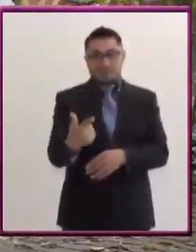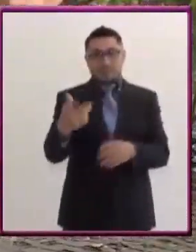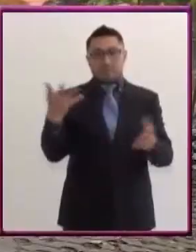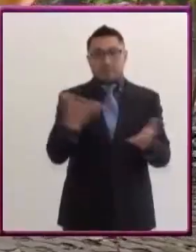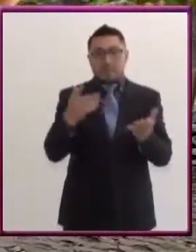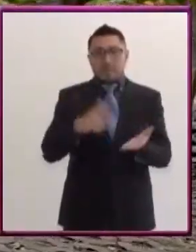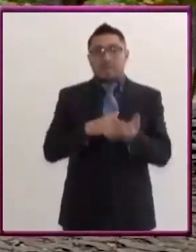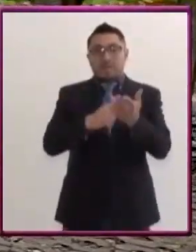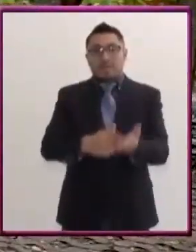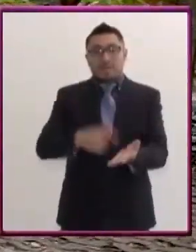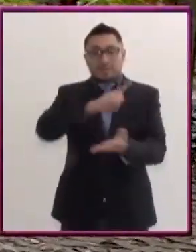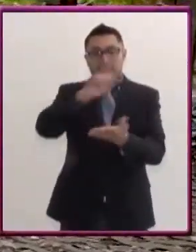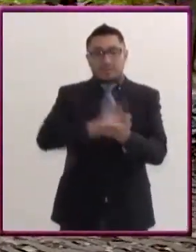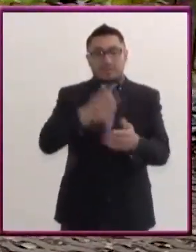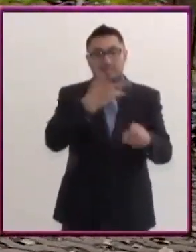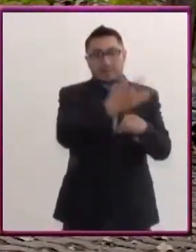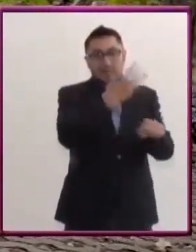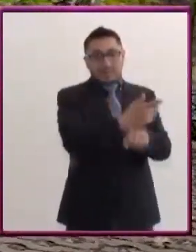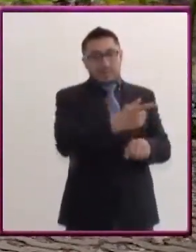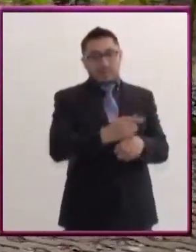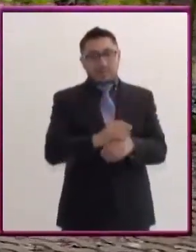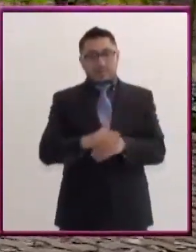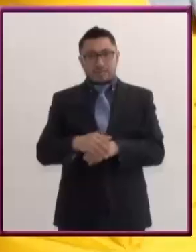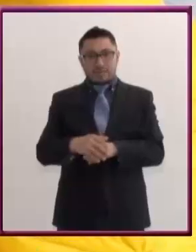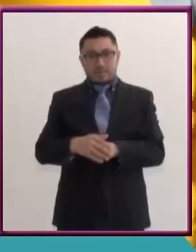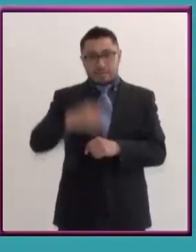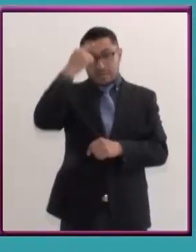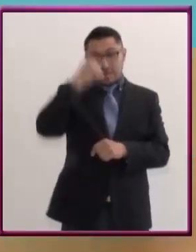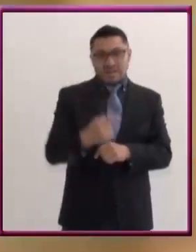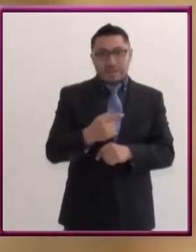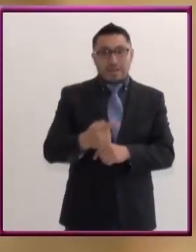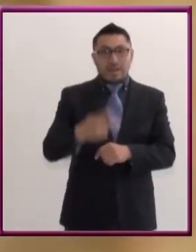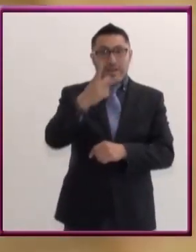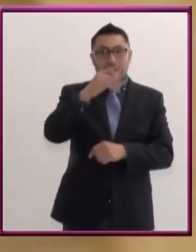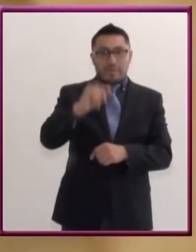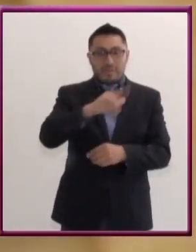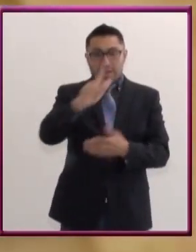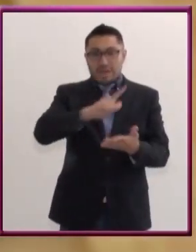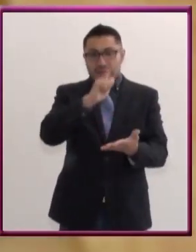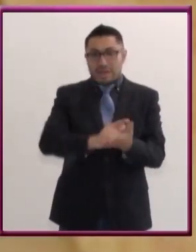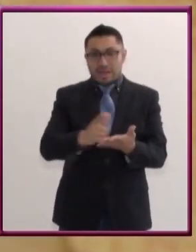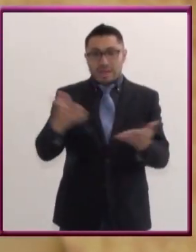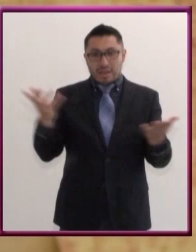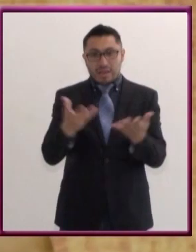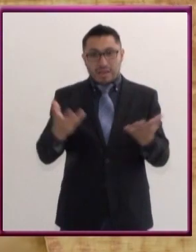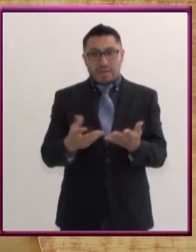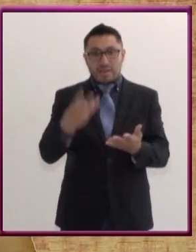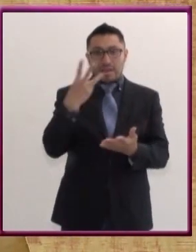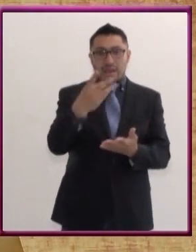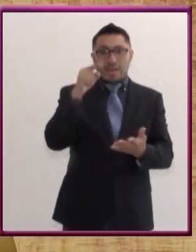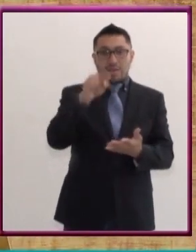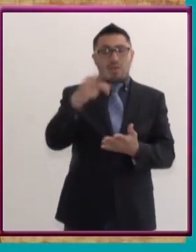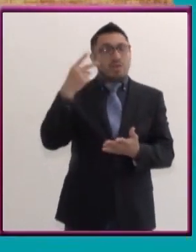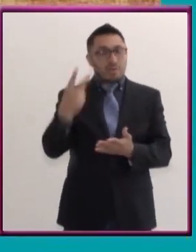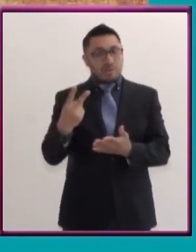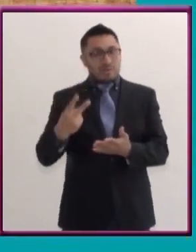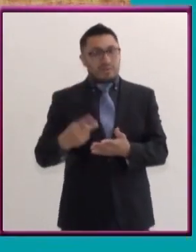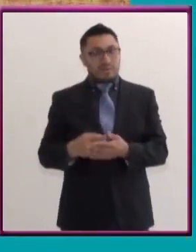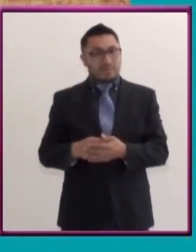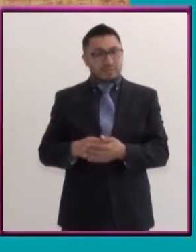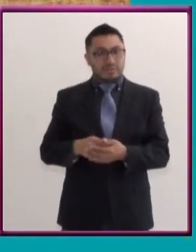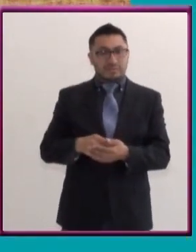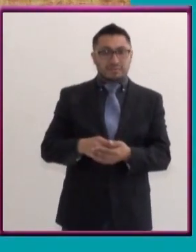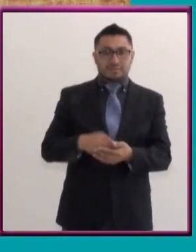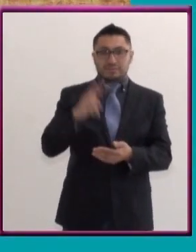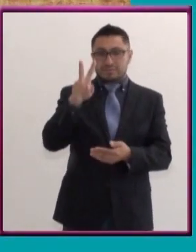una propuesta legislativa en Estados Unidos, en el estado de Indiana, para que pi, por ley, pudiera tener el valor de